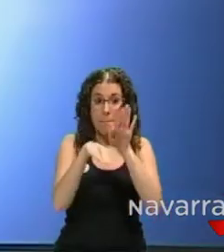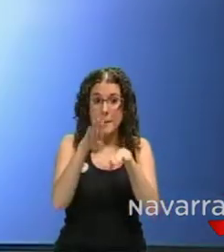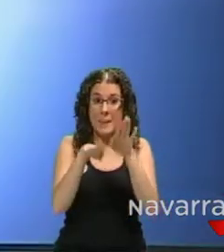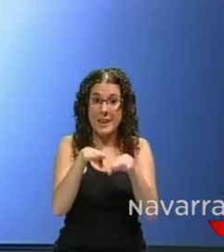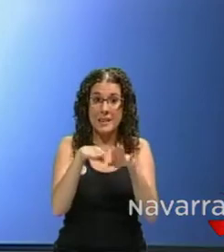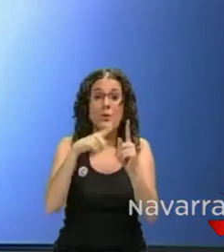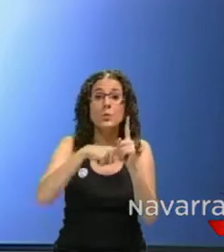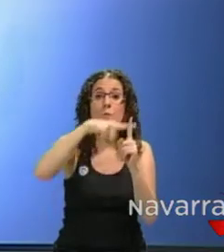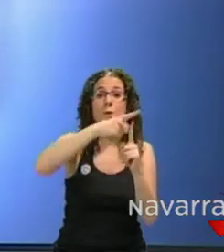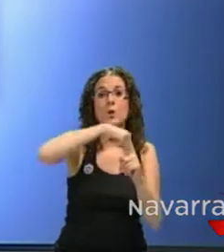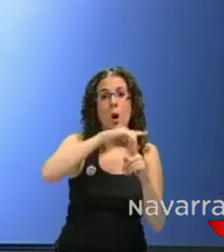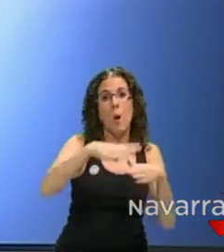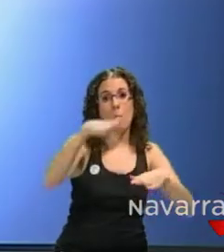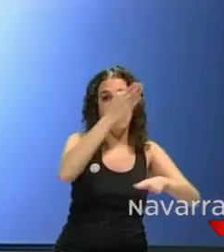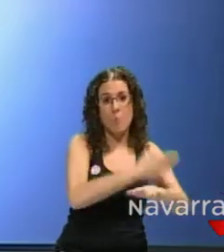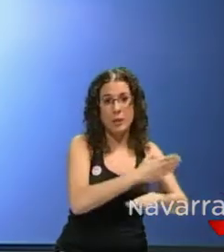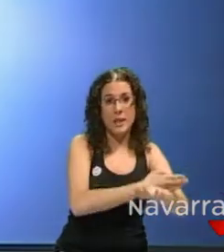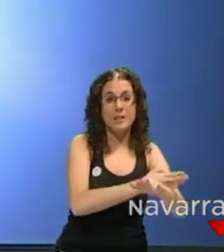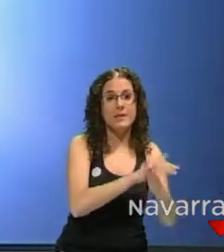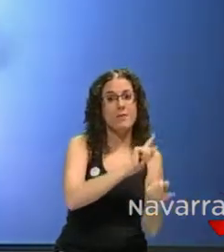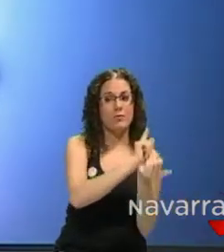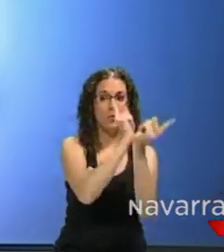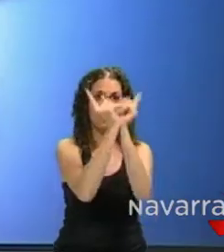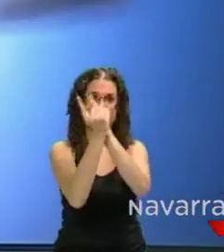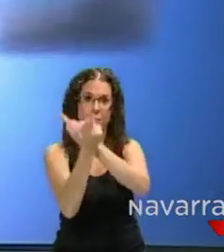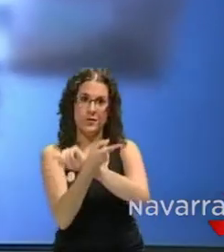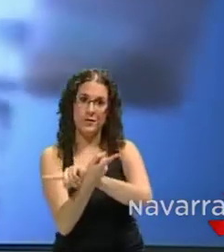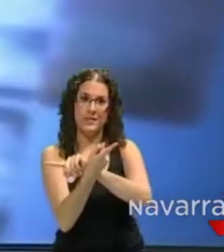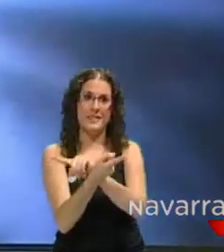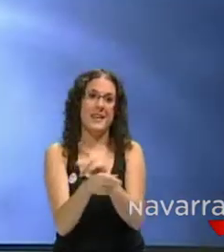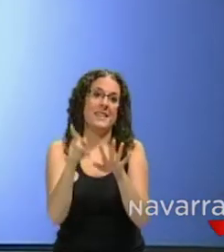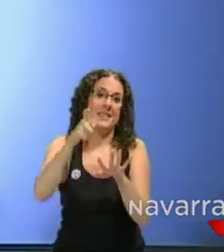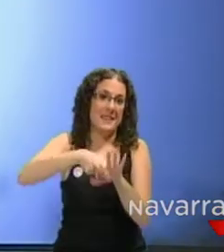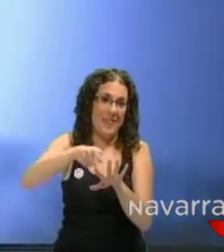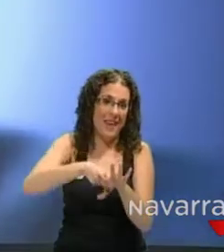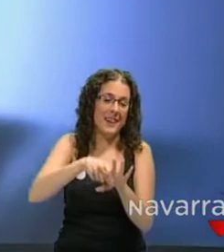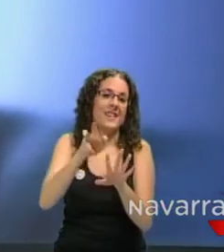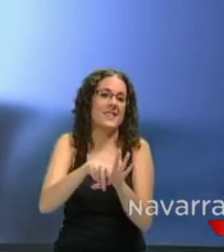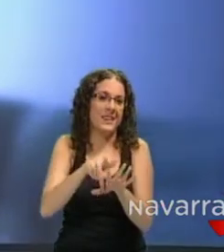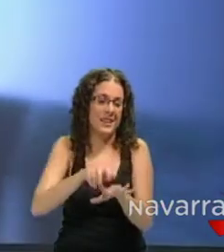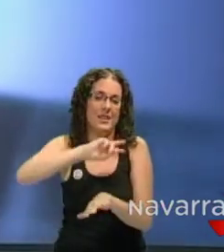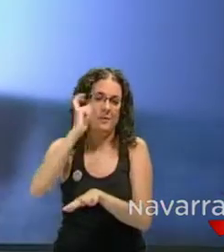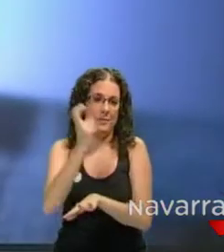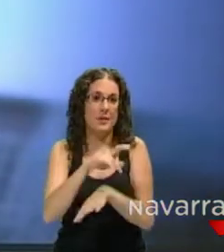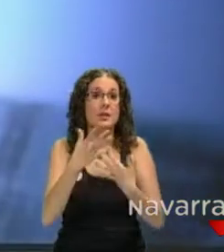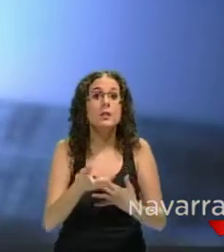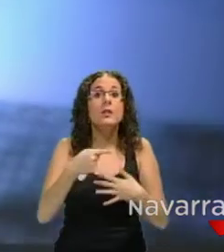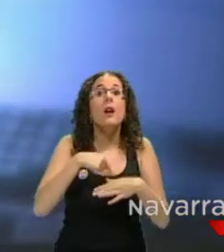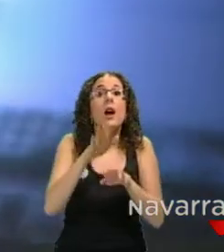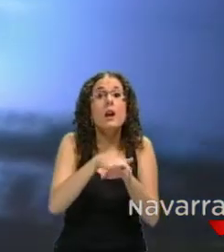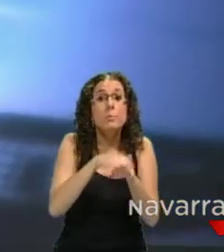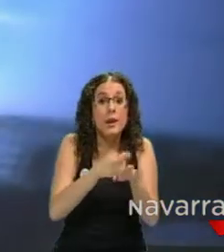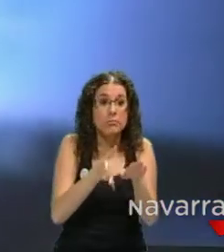por sandalias y chancletas y pasamos medio verano casi descalzos. Hongos, ampollas, verrugas, grietas o